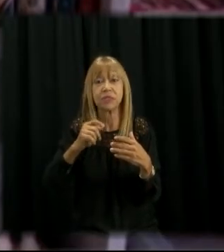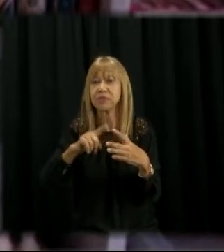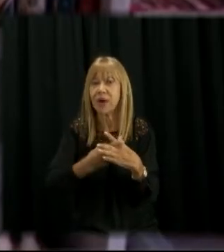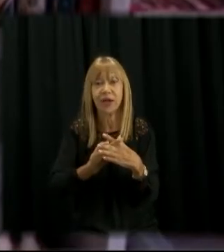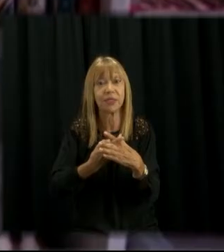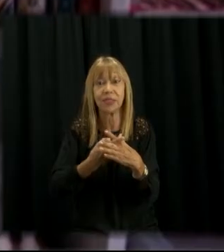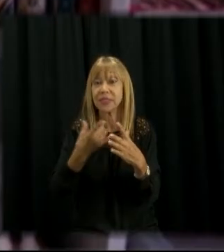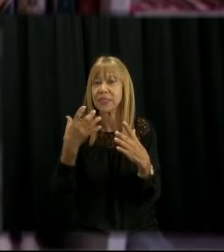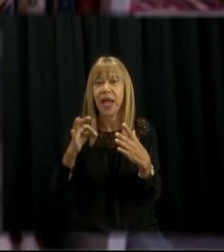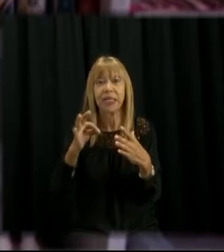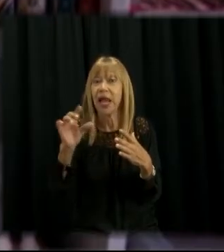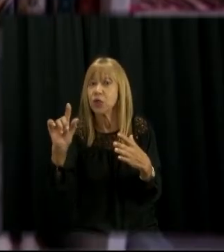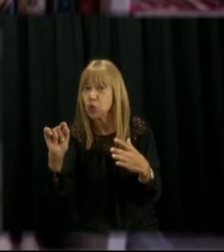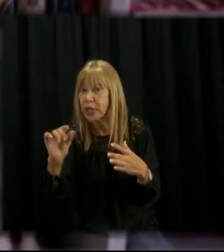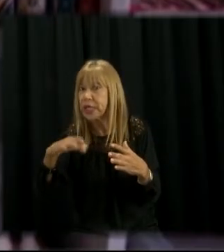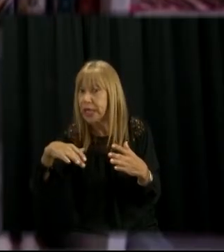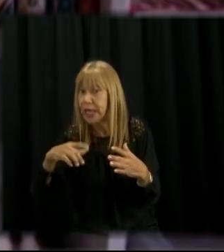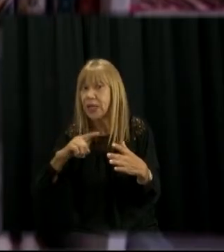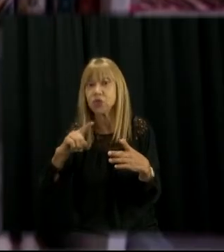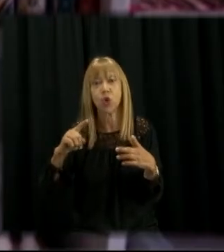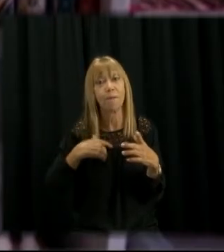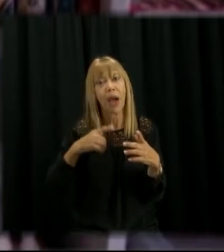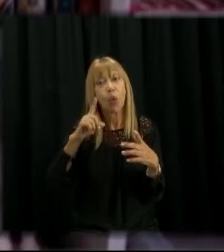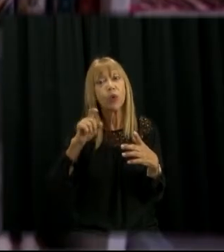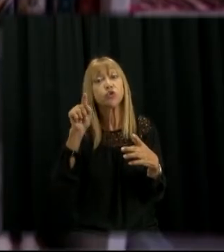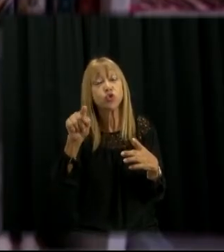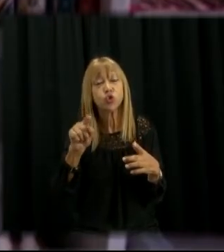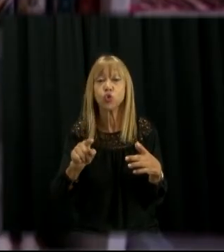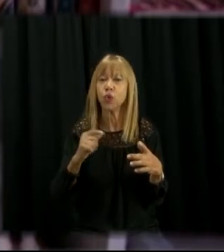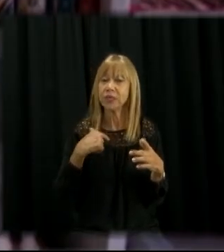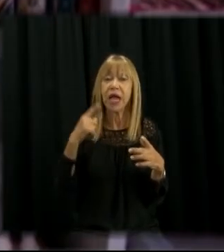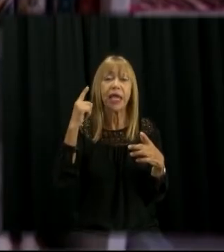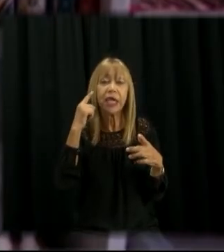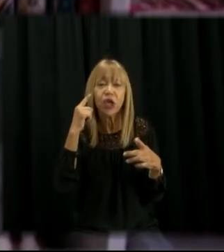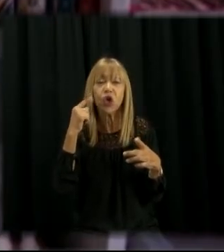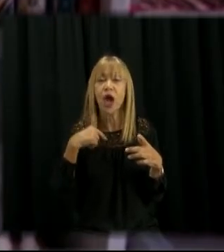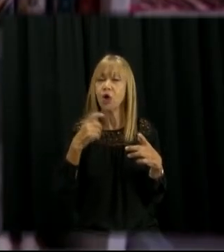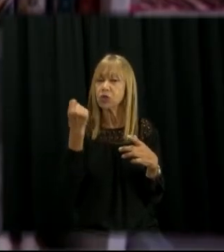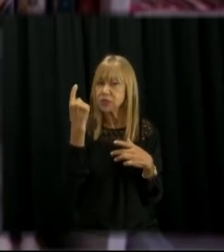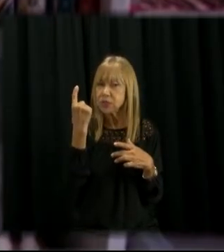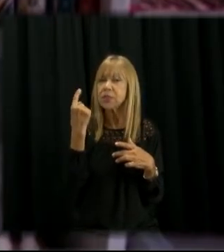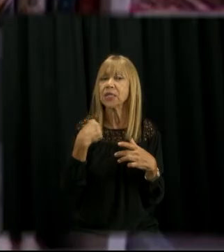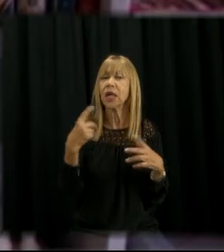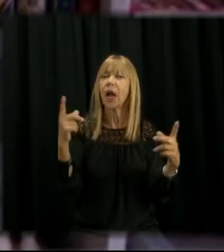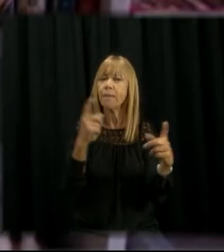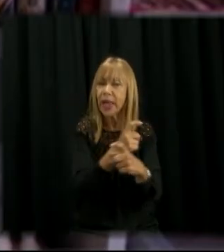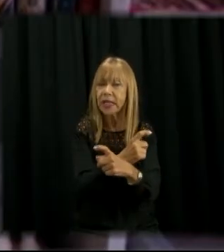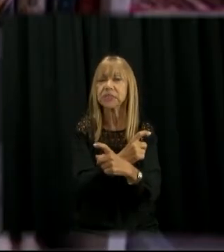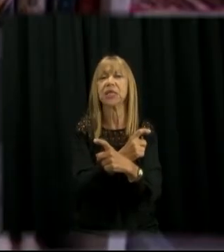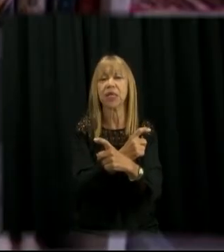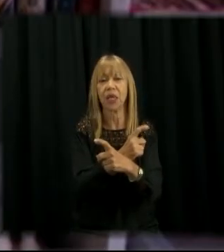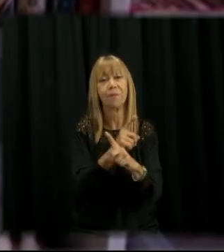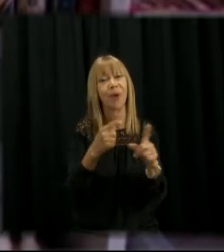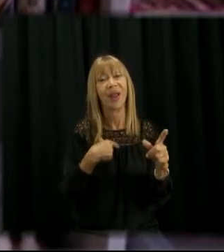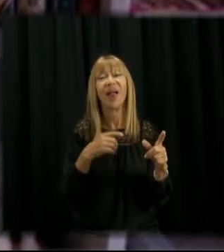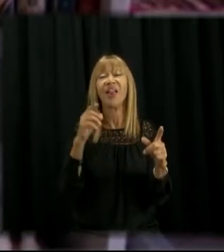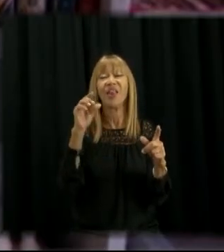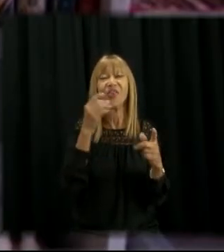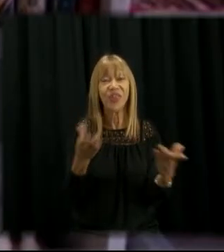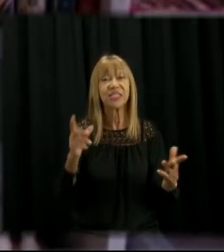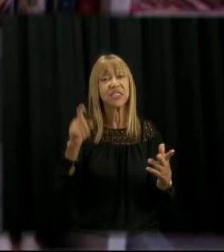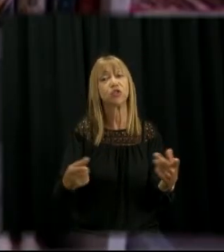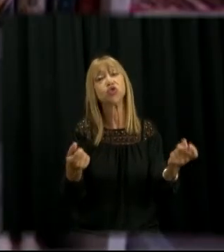comenzado todavía el 19 y el 20. Así que la pregunta es, lo que escucho, entiendo la complejidad,